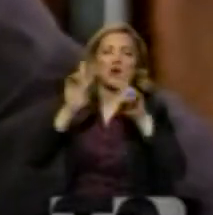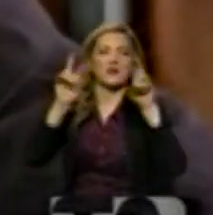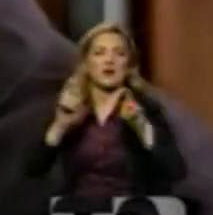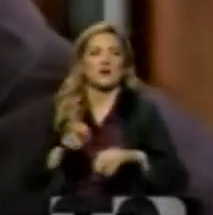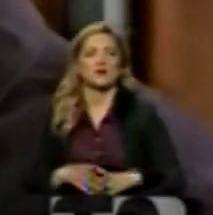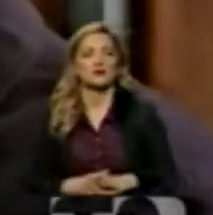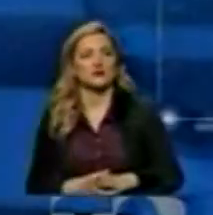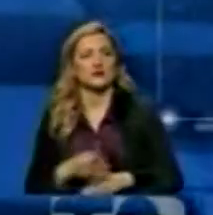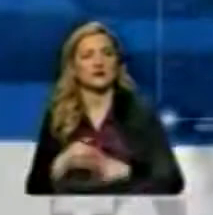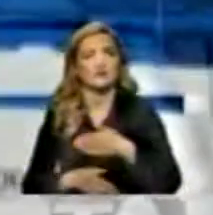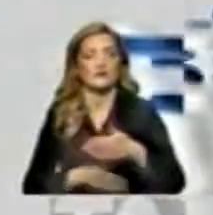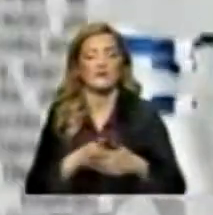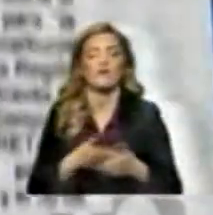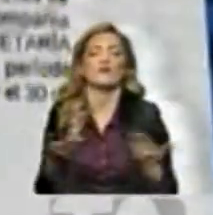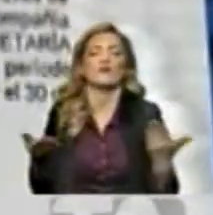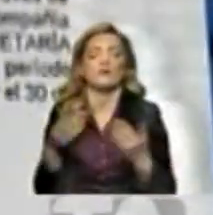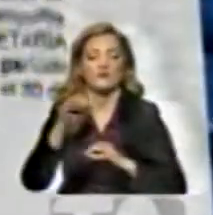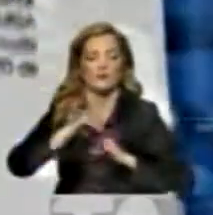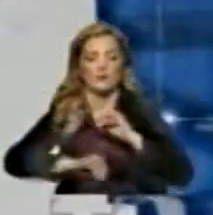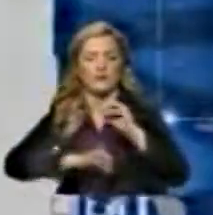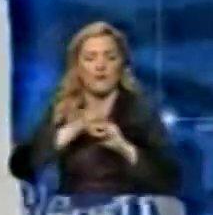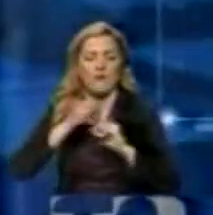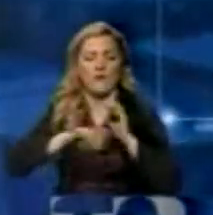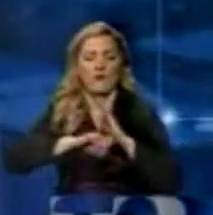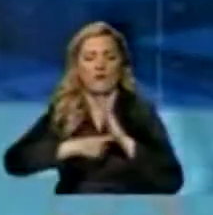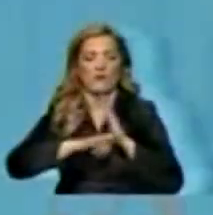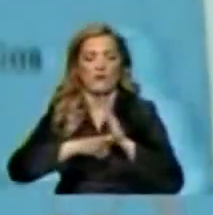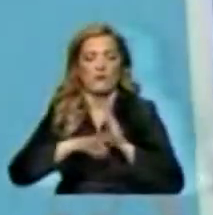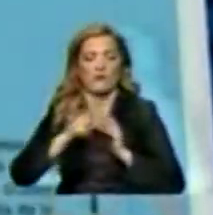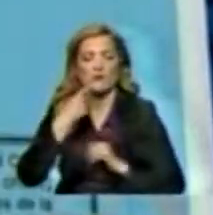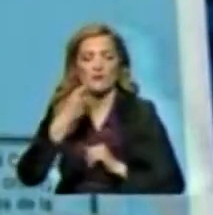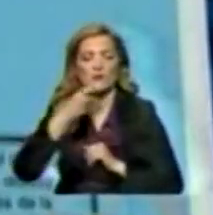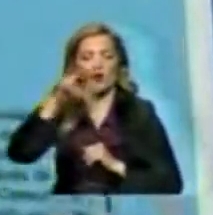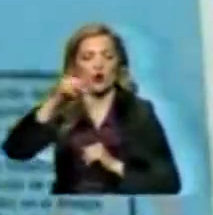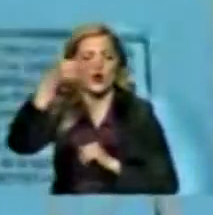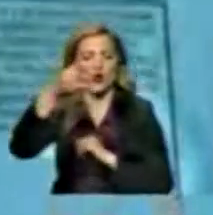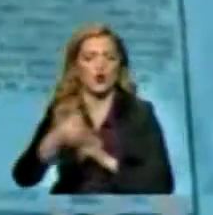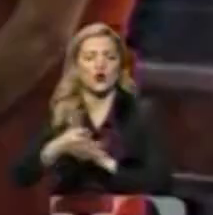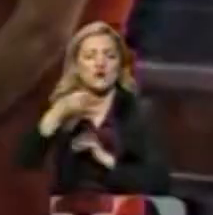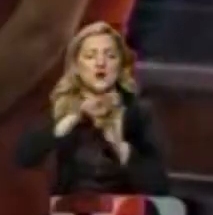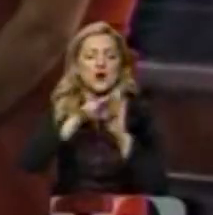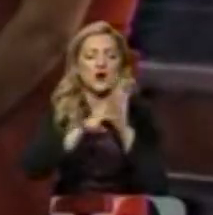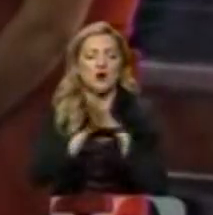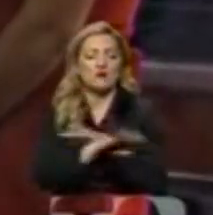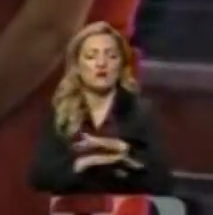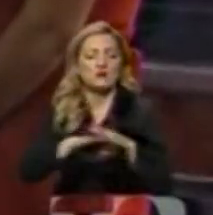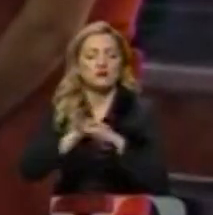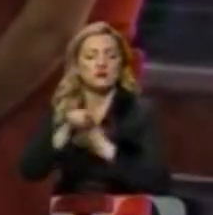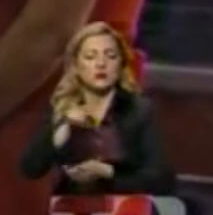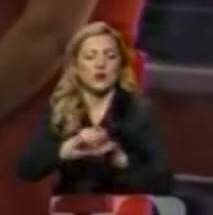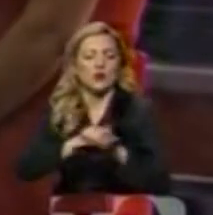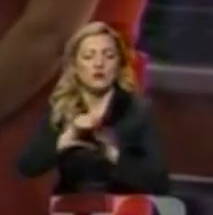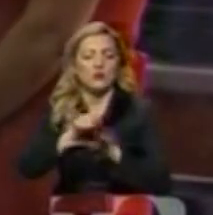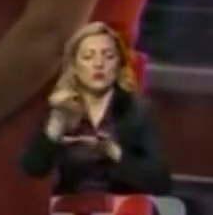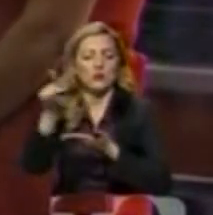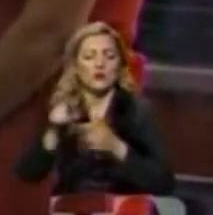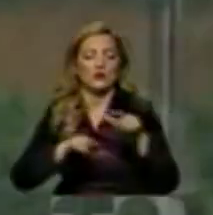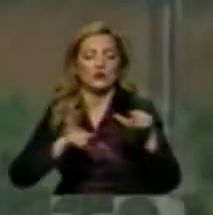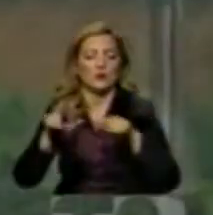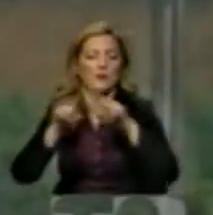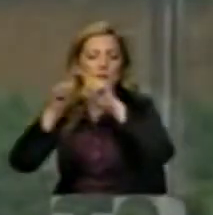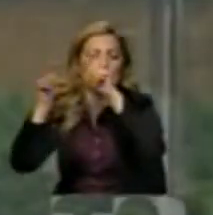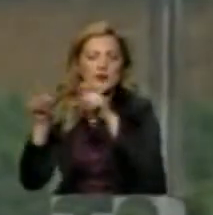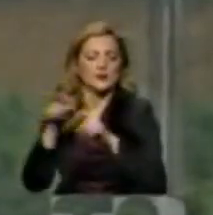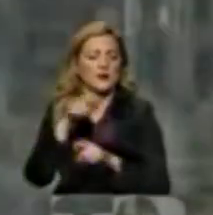por peculado nace de un informe de Contraloría que estableció el incumplimiento de requisitos básicos para la contratación de este consorcio